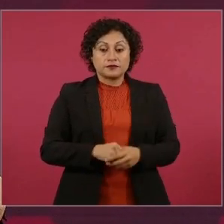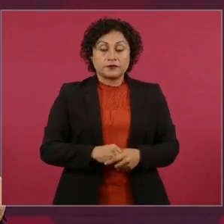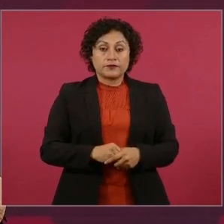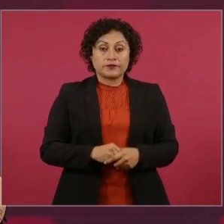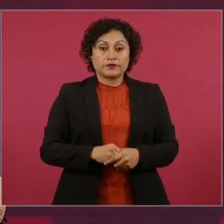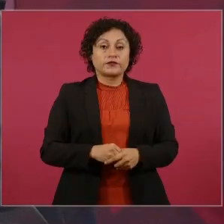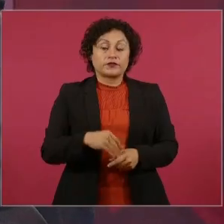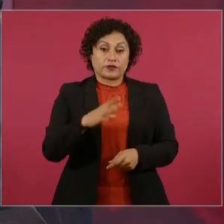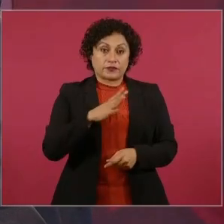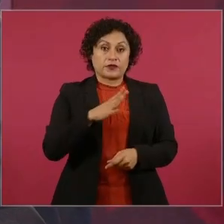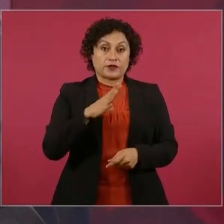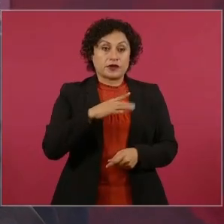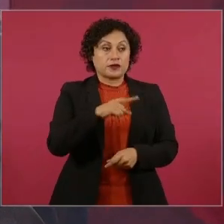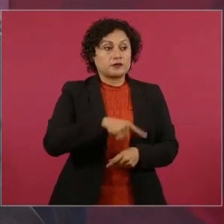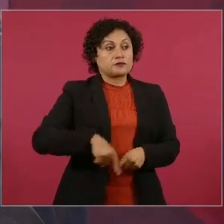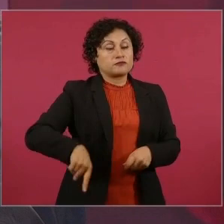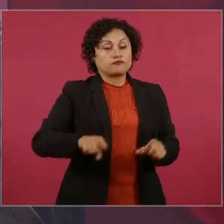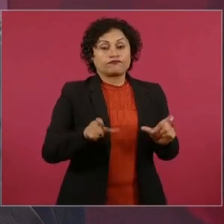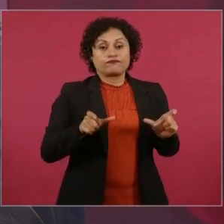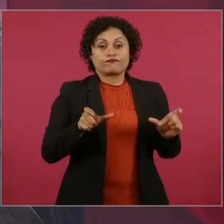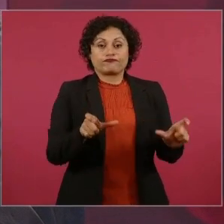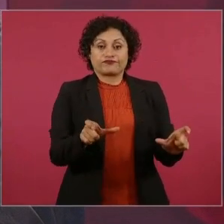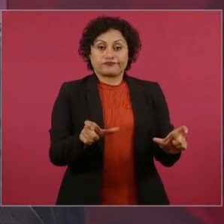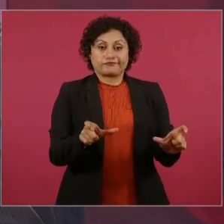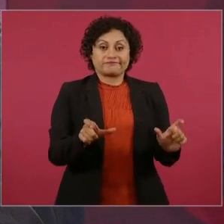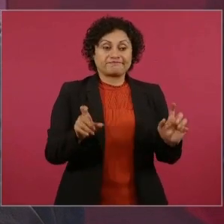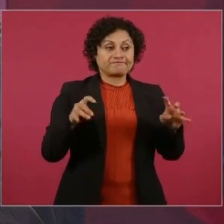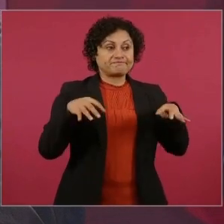mejor en toda la zona